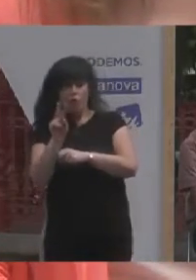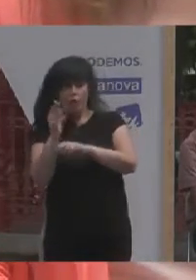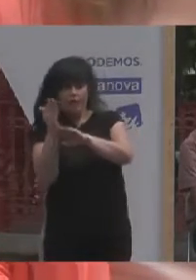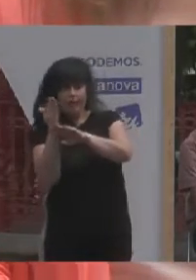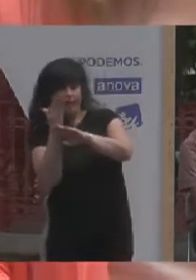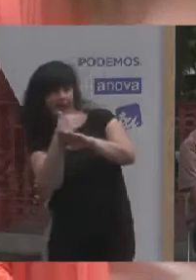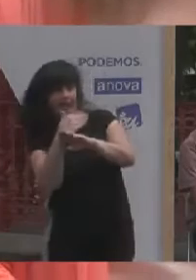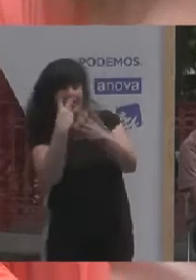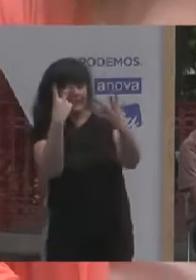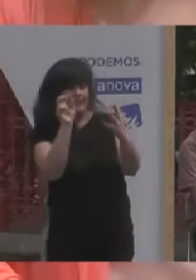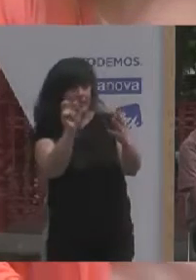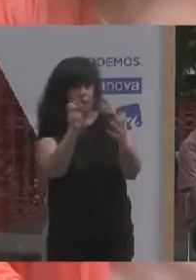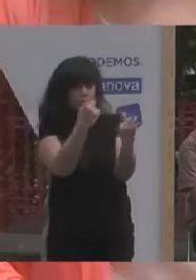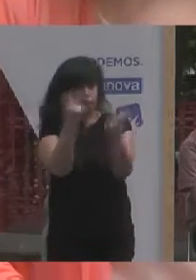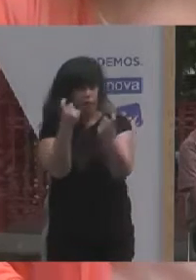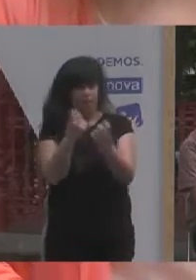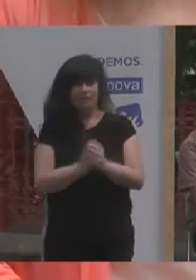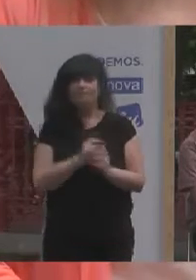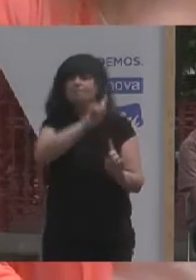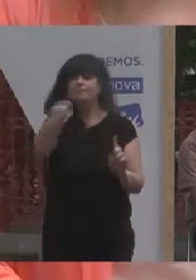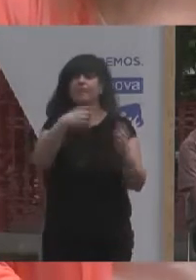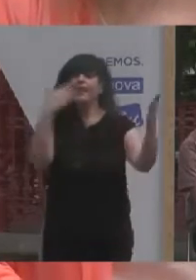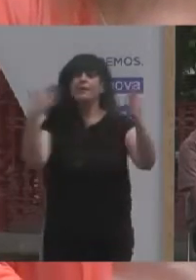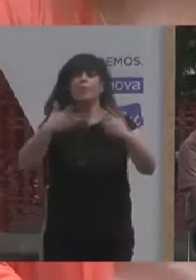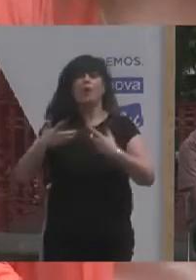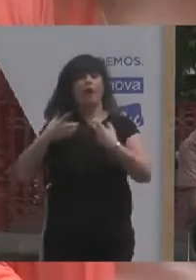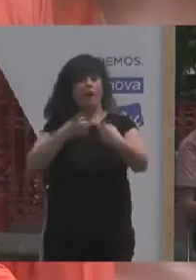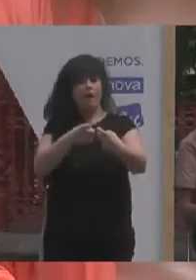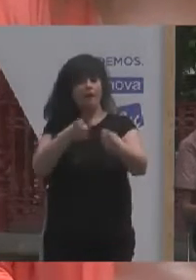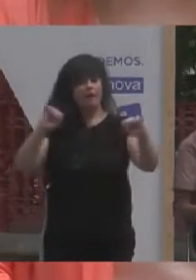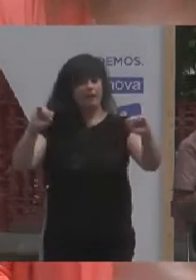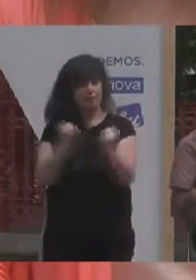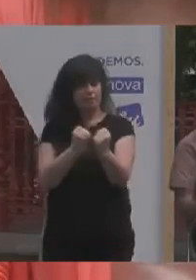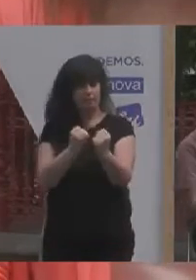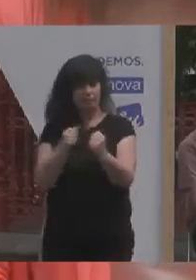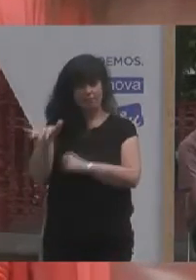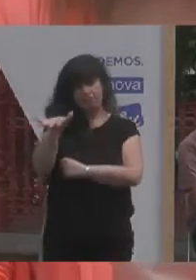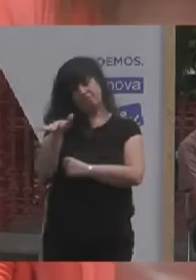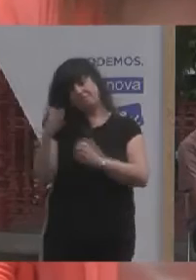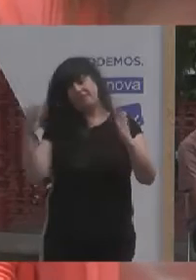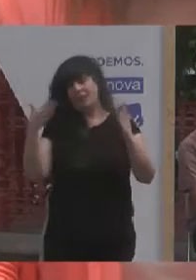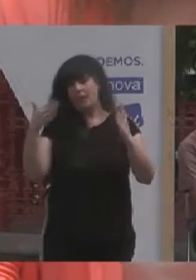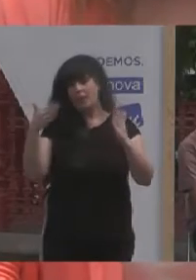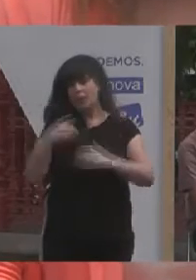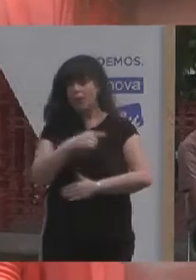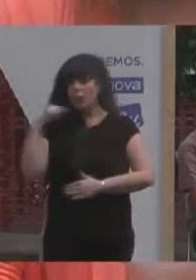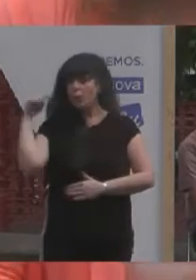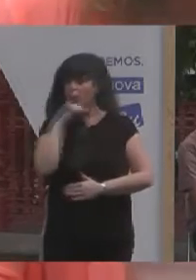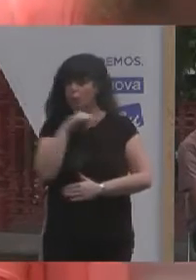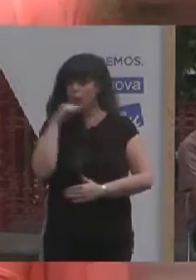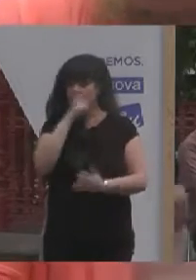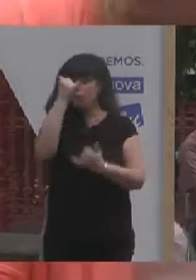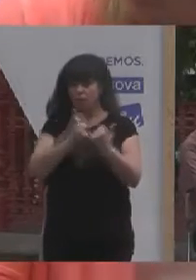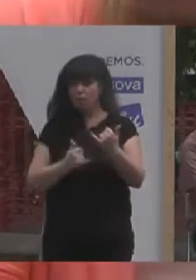Logo oscilou durante a Guerra Fría. O momento en que estuvo peor foi no momento en que a Unión Soviética acadou tamén unha